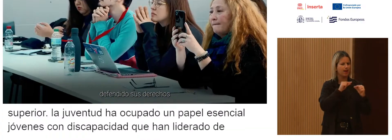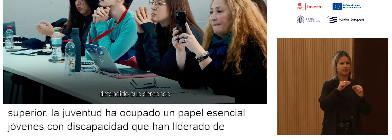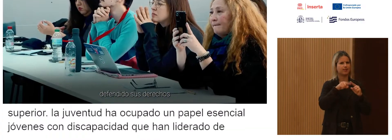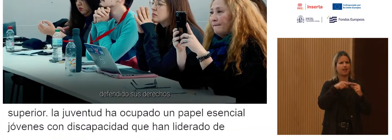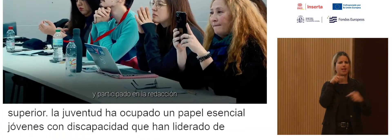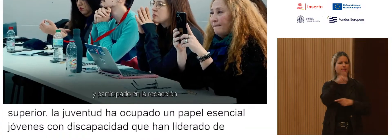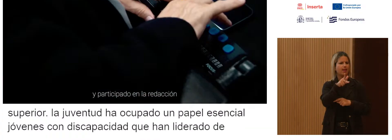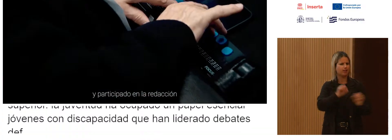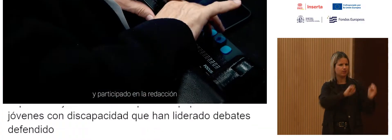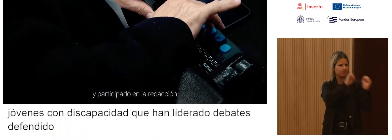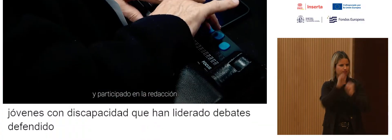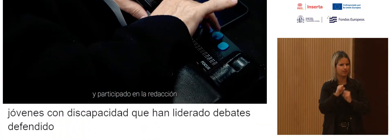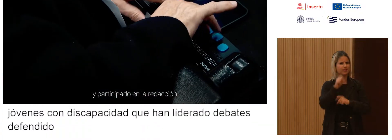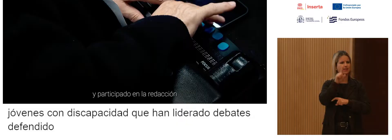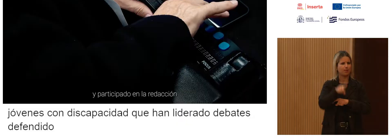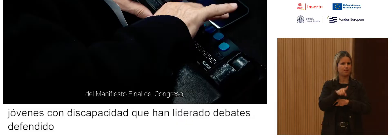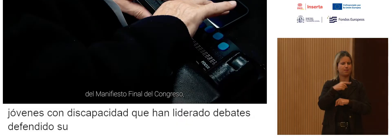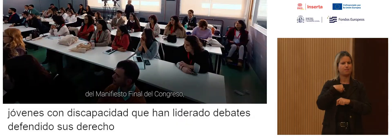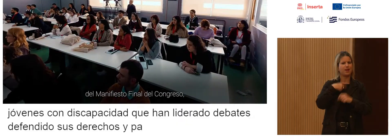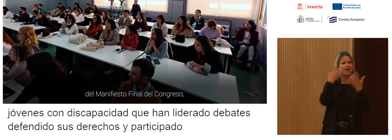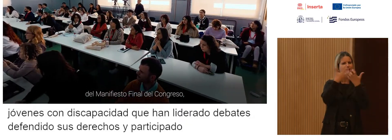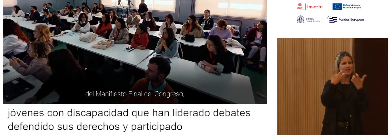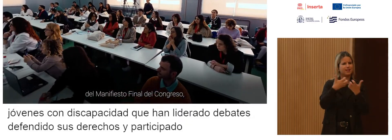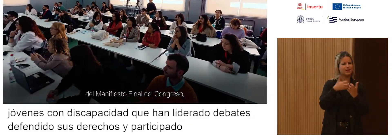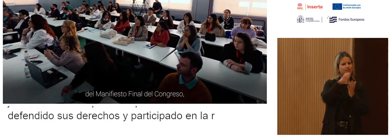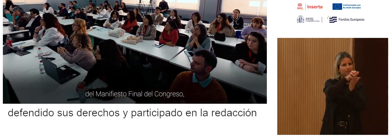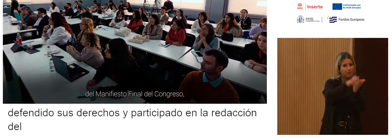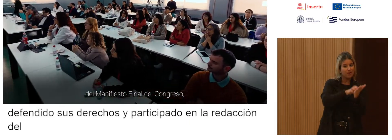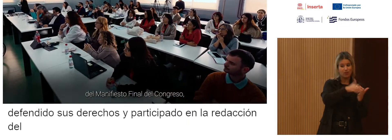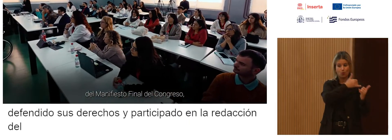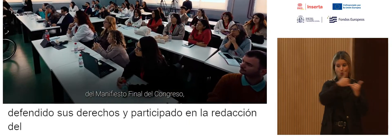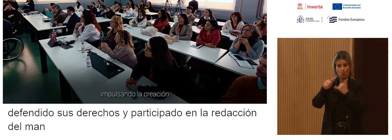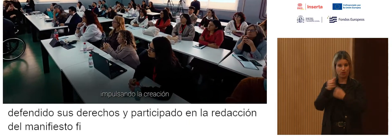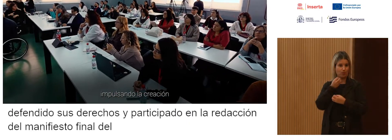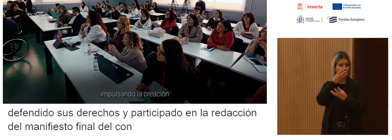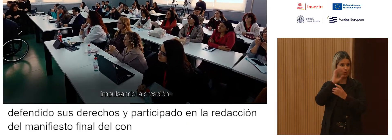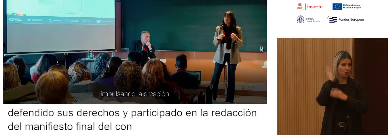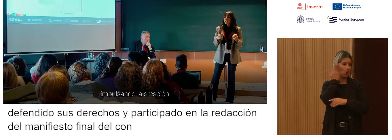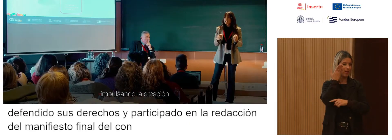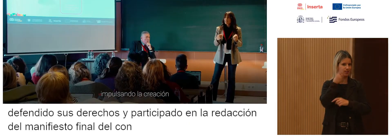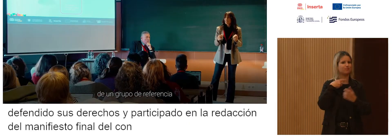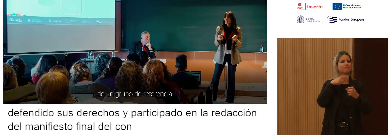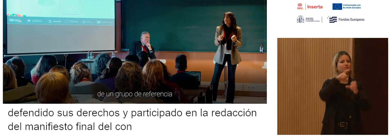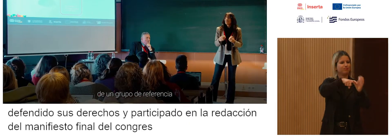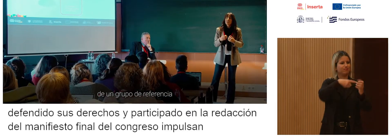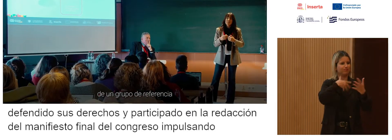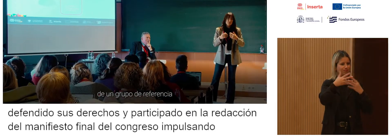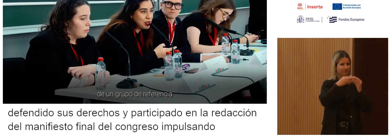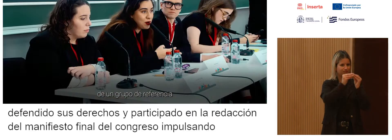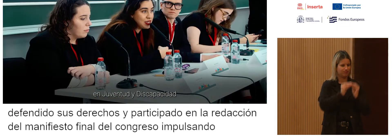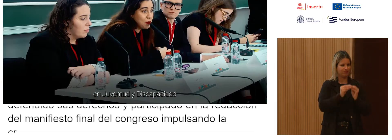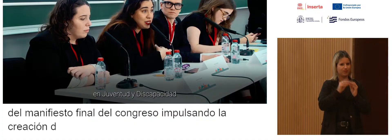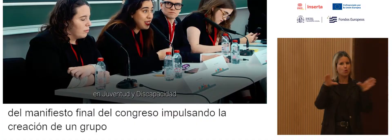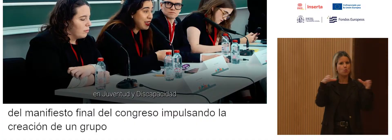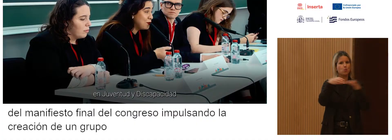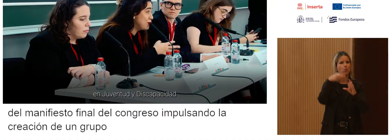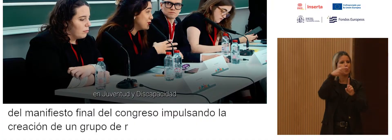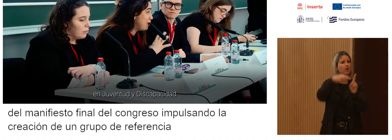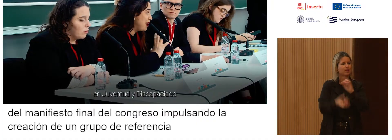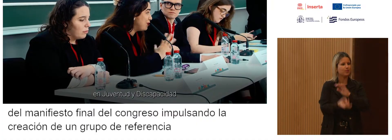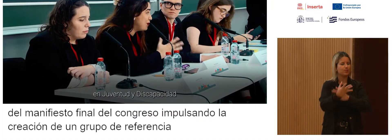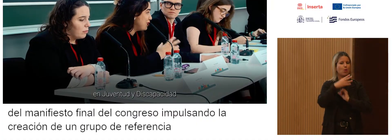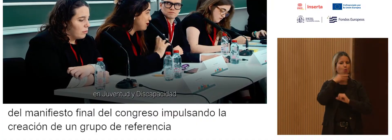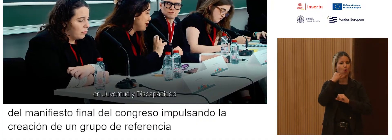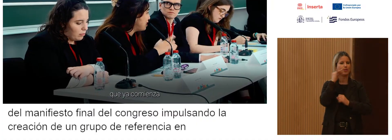sus derechos y participado en la redacción del manifiesto final del Congreso, impulsando la creación de un grupo de referencia en juventud